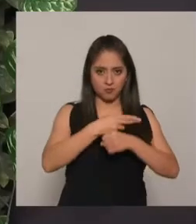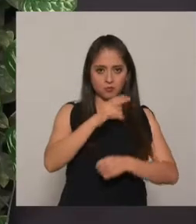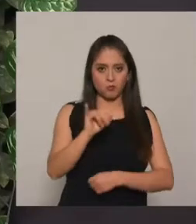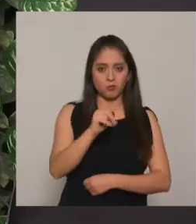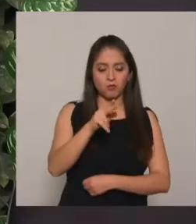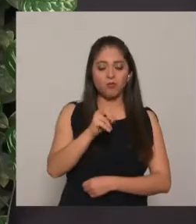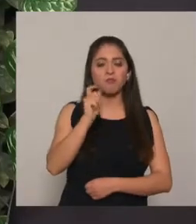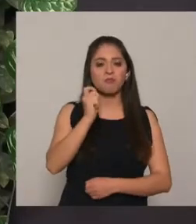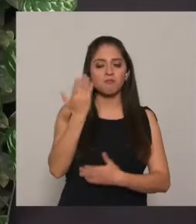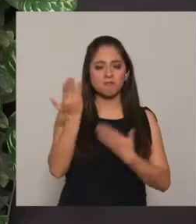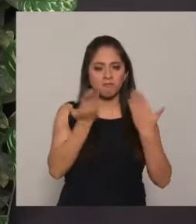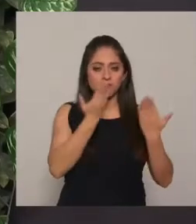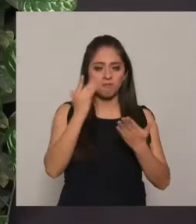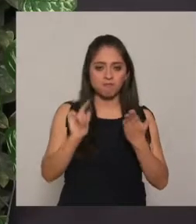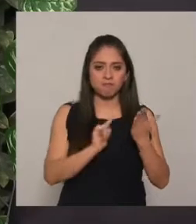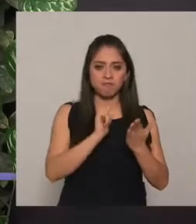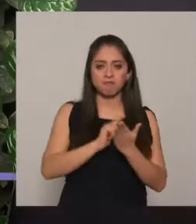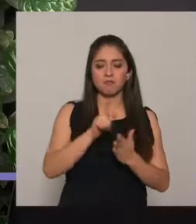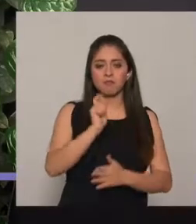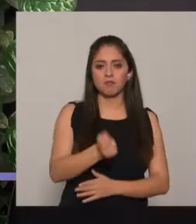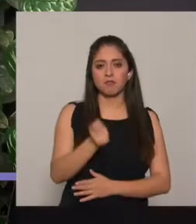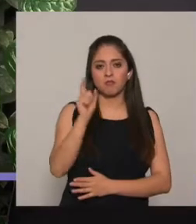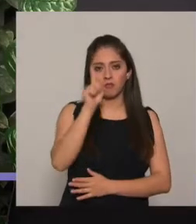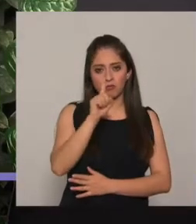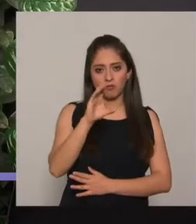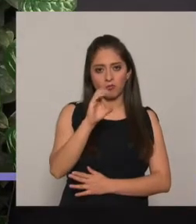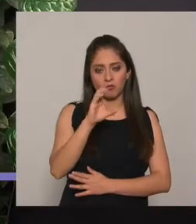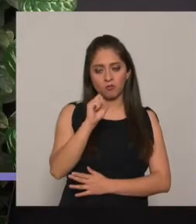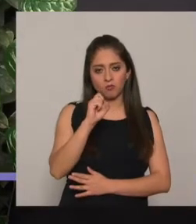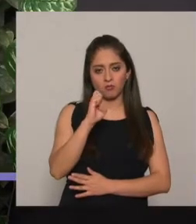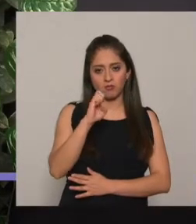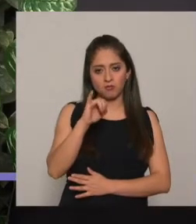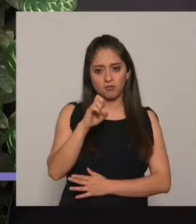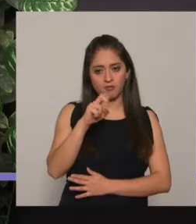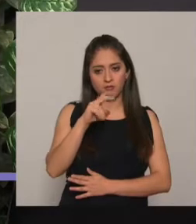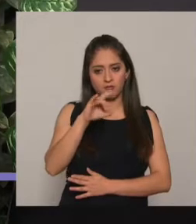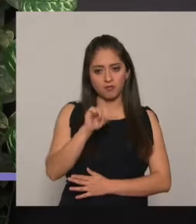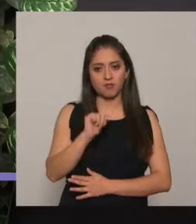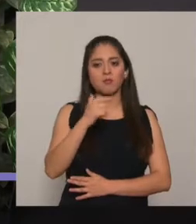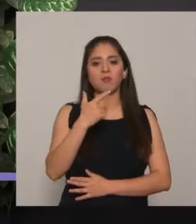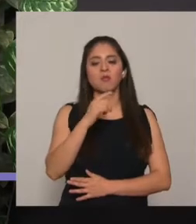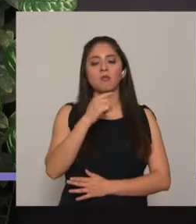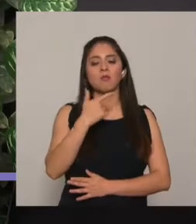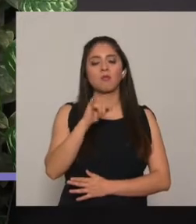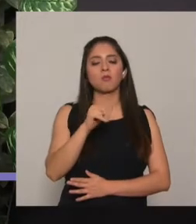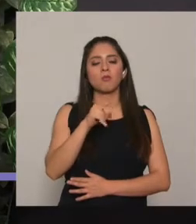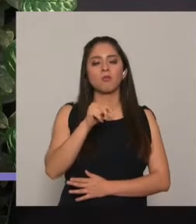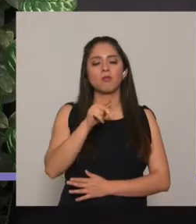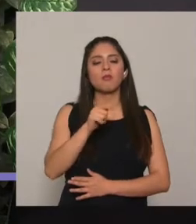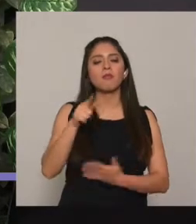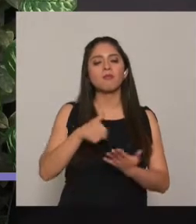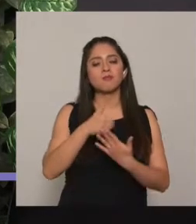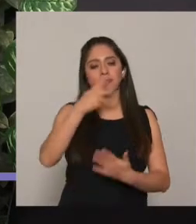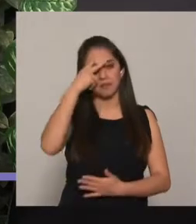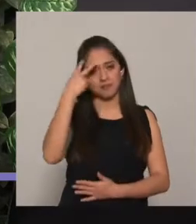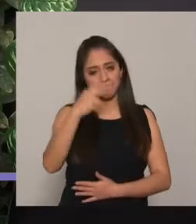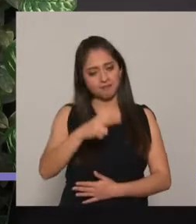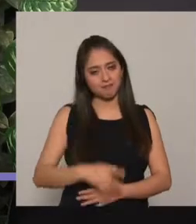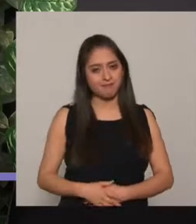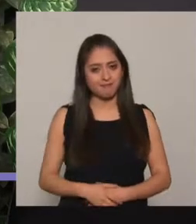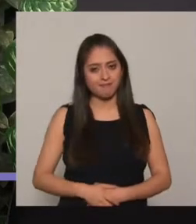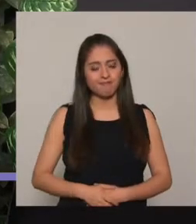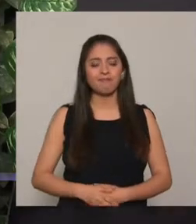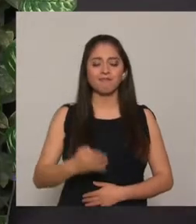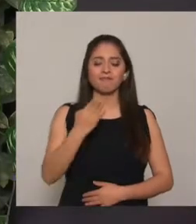de estudios legislativos de la Consejería Jurídica del Gobierno de la Ciudad de México. Bienvenido. Muchas gracias, Mariana. Buen día a tu